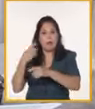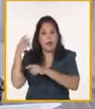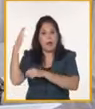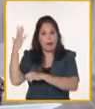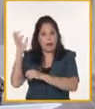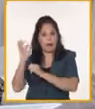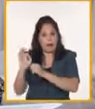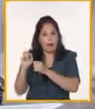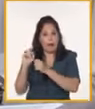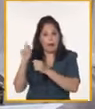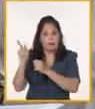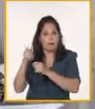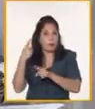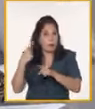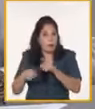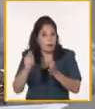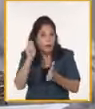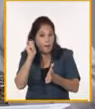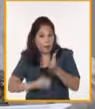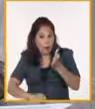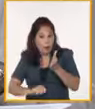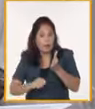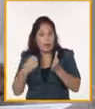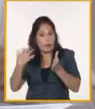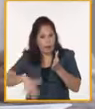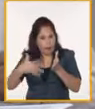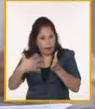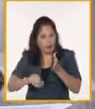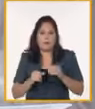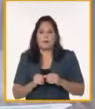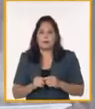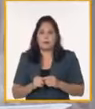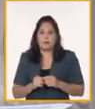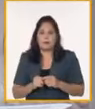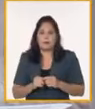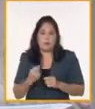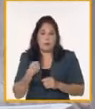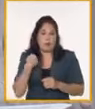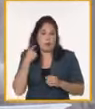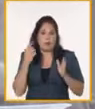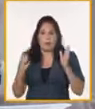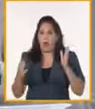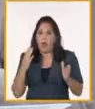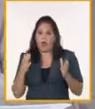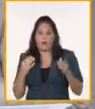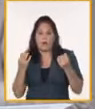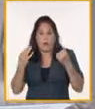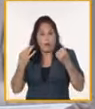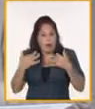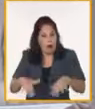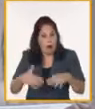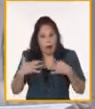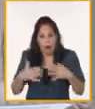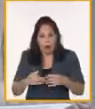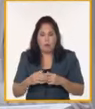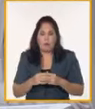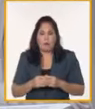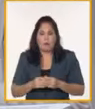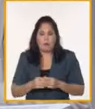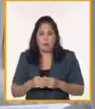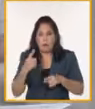importe de las multas también crecieron en estos años hemos tenido una espiral inflacionaria que sufrimos todos